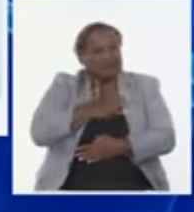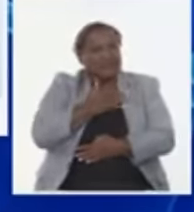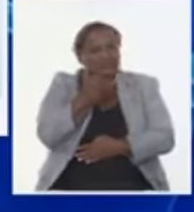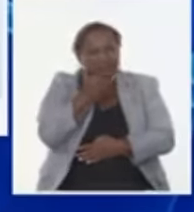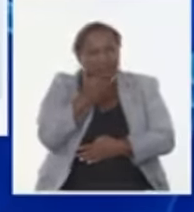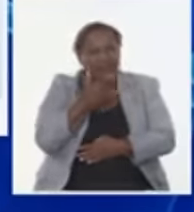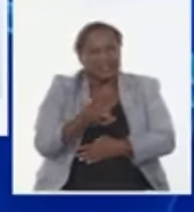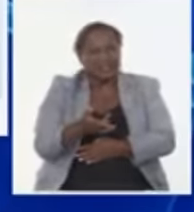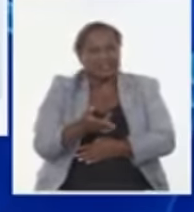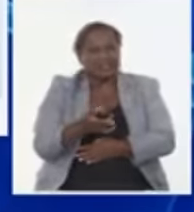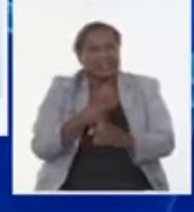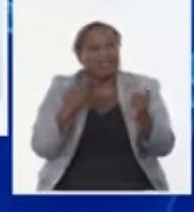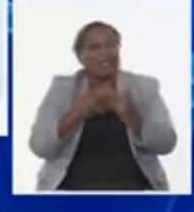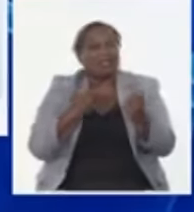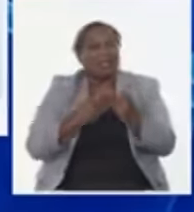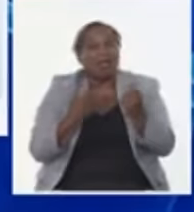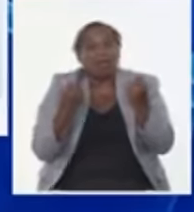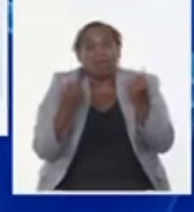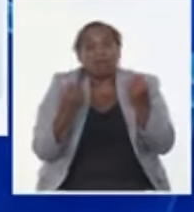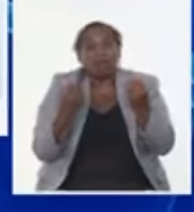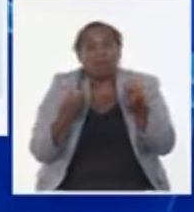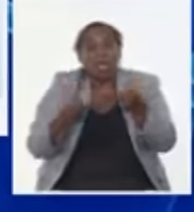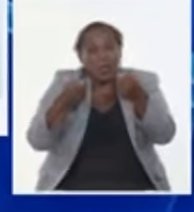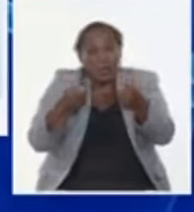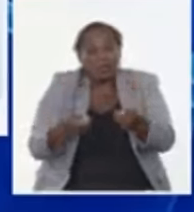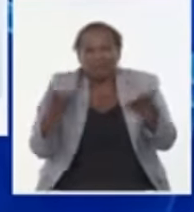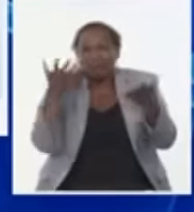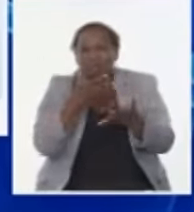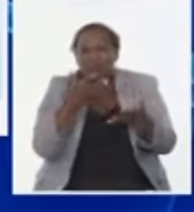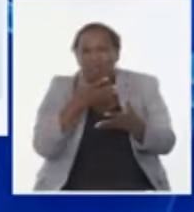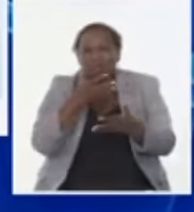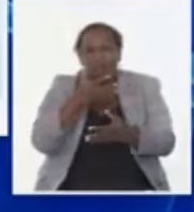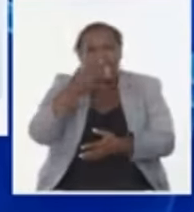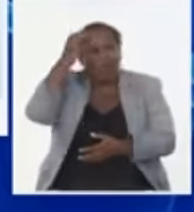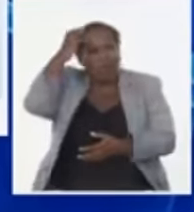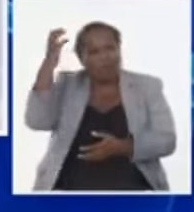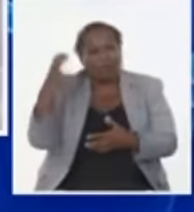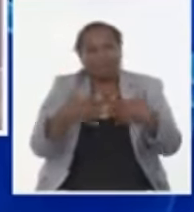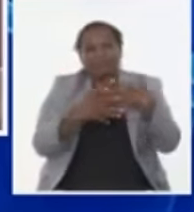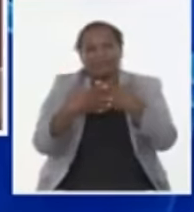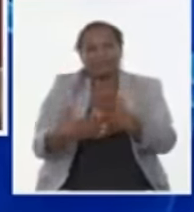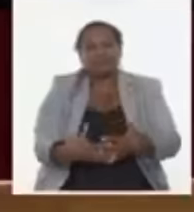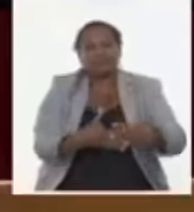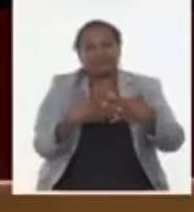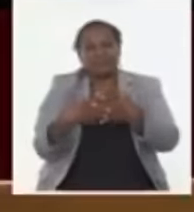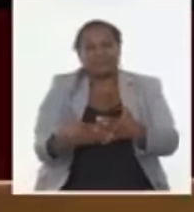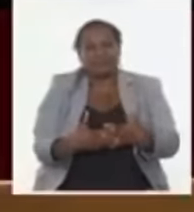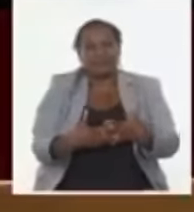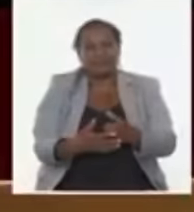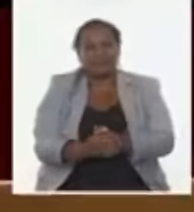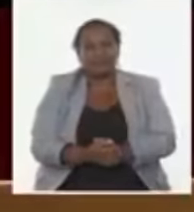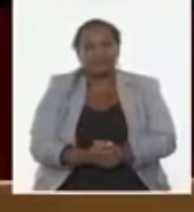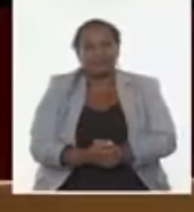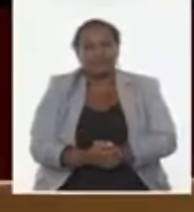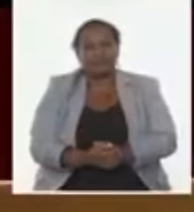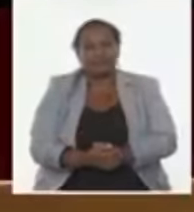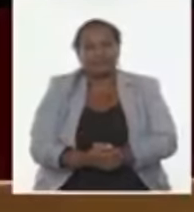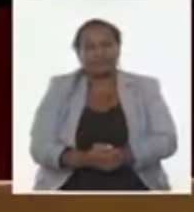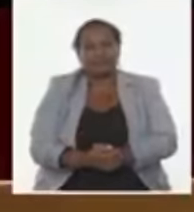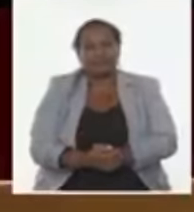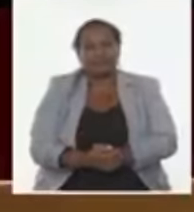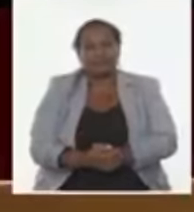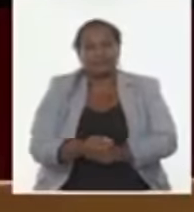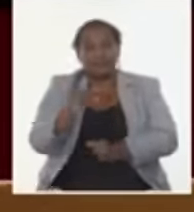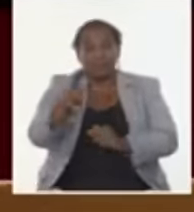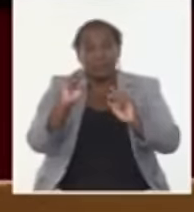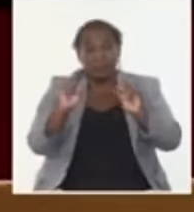en una guerra económica impuesta por el gobierno de los Estados Unidos de América. Esta